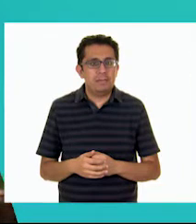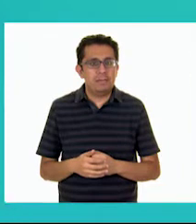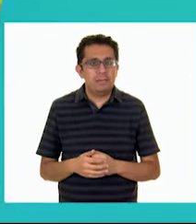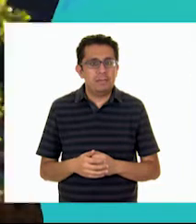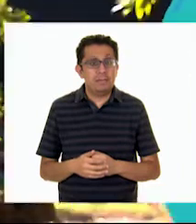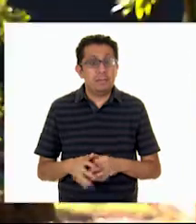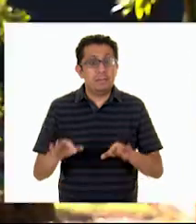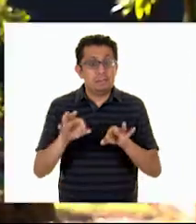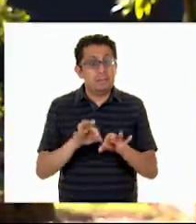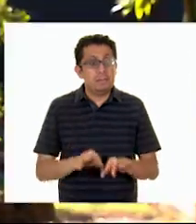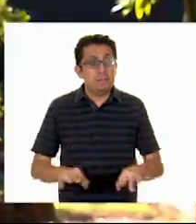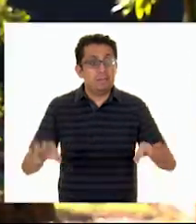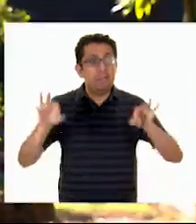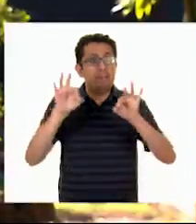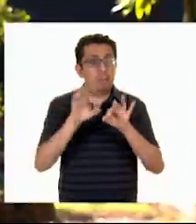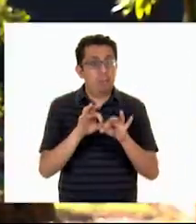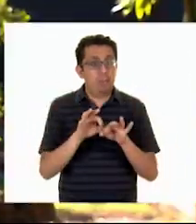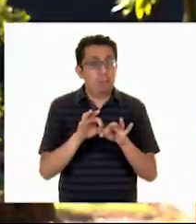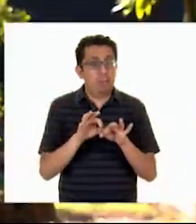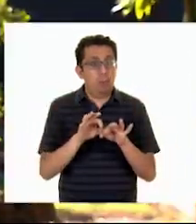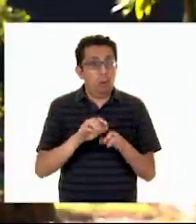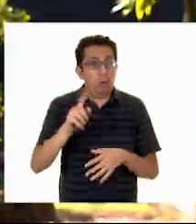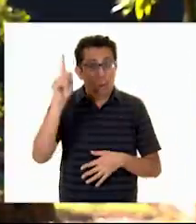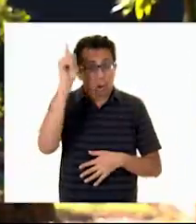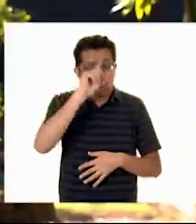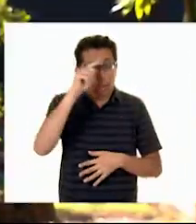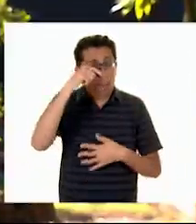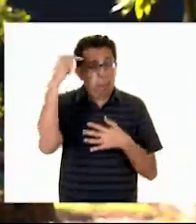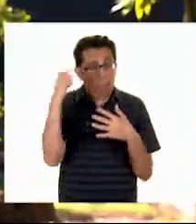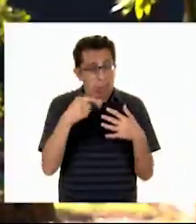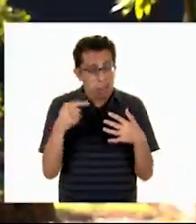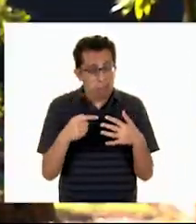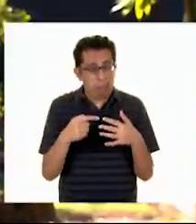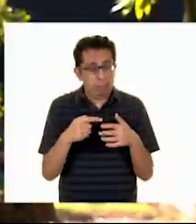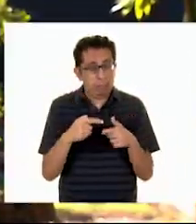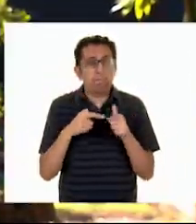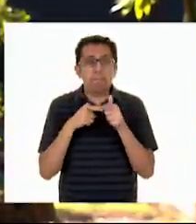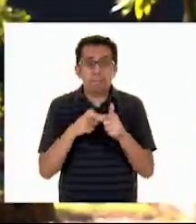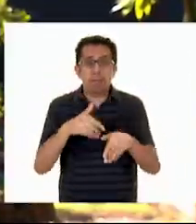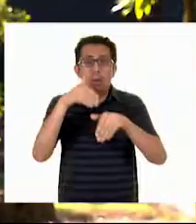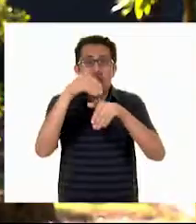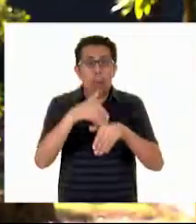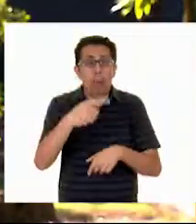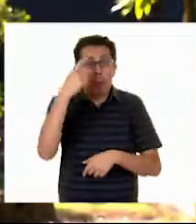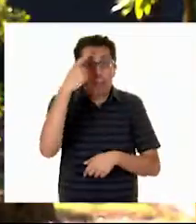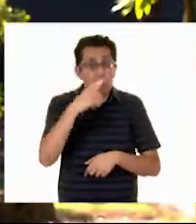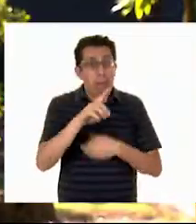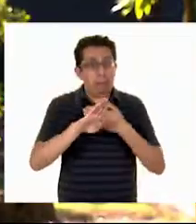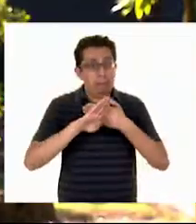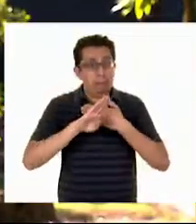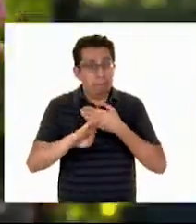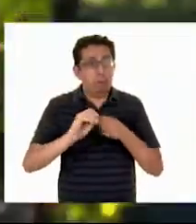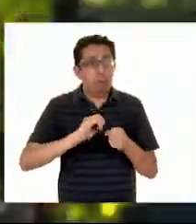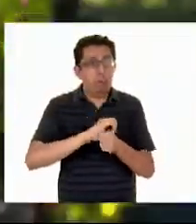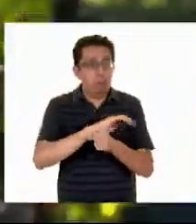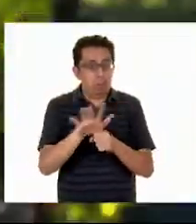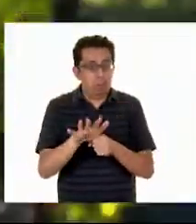Es muy importante continuar con las recomendaciones para evitar contagios de COVID.